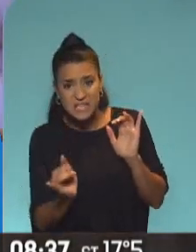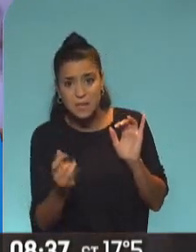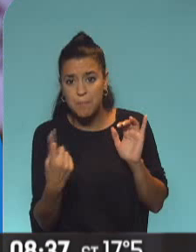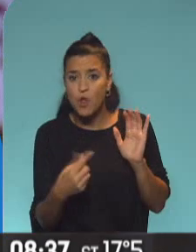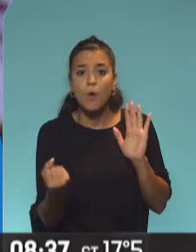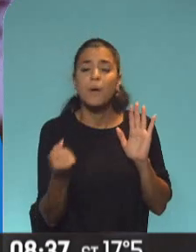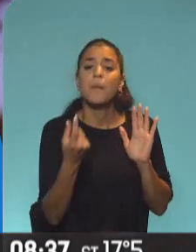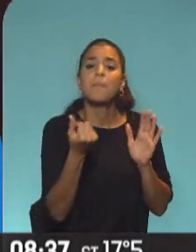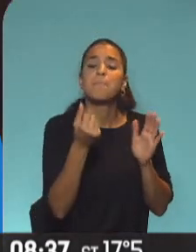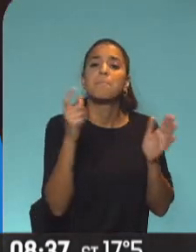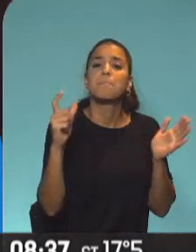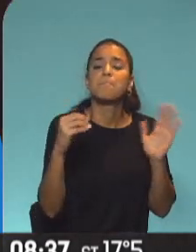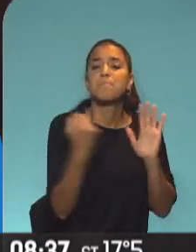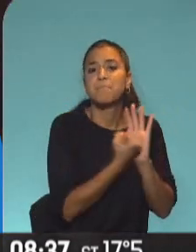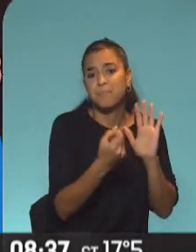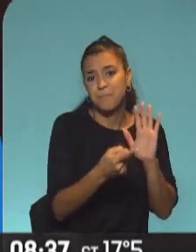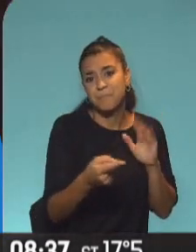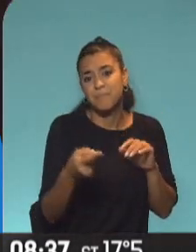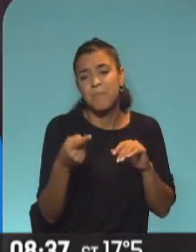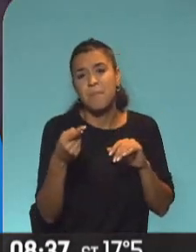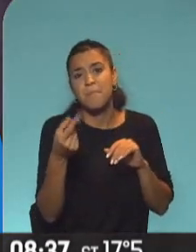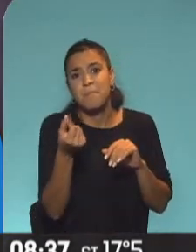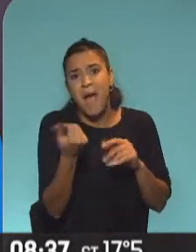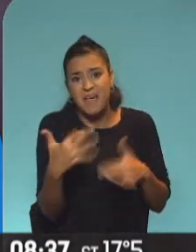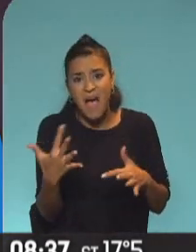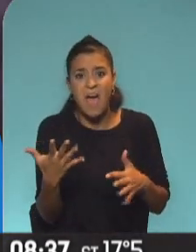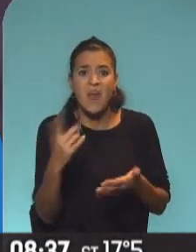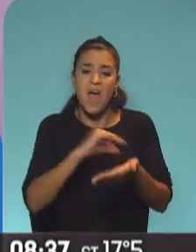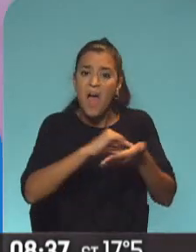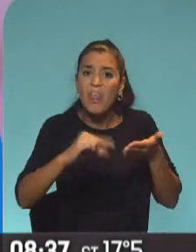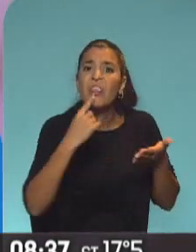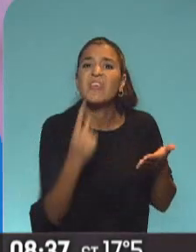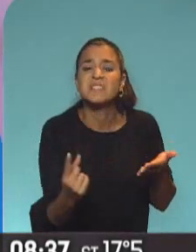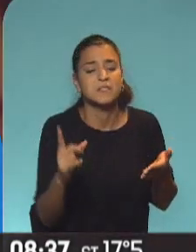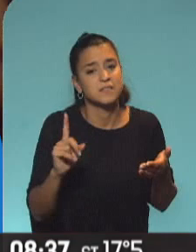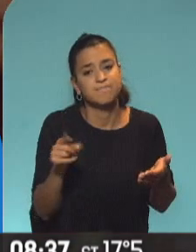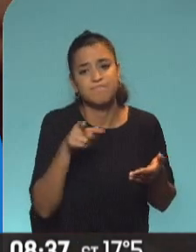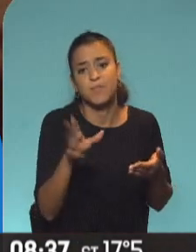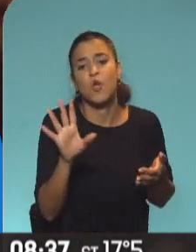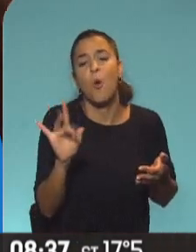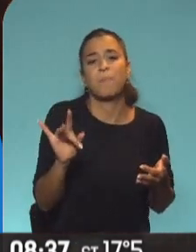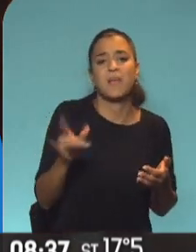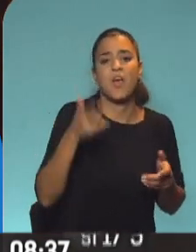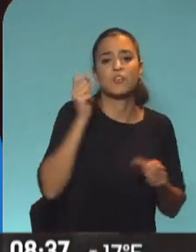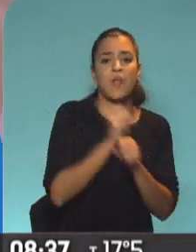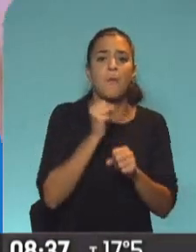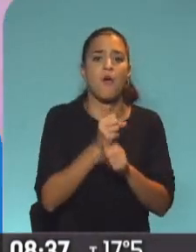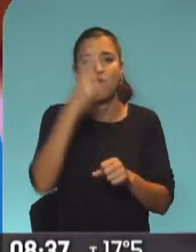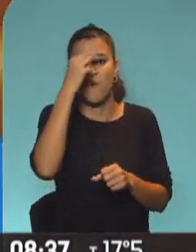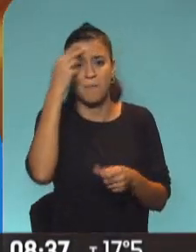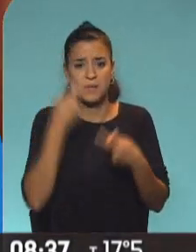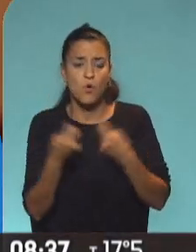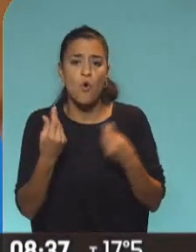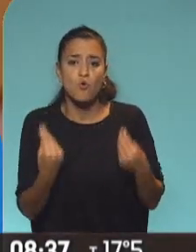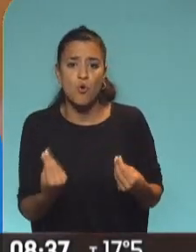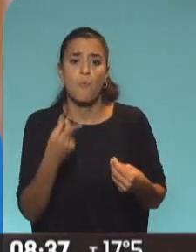paciente. No, prescriben la más cara, ensucian la receta, entonces le complican el trabajo al farmacéutico, porque claro, ¿cómo